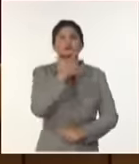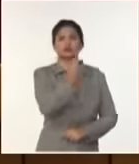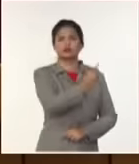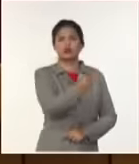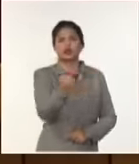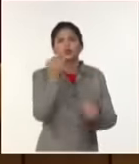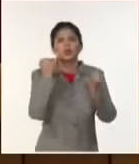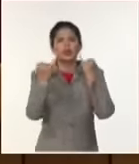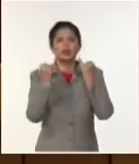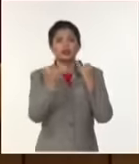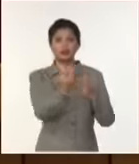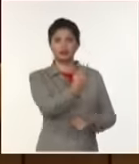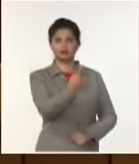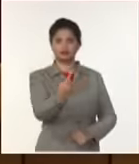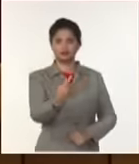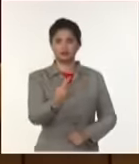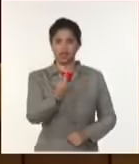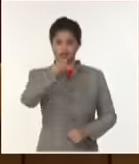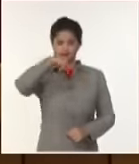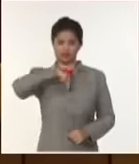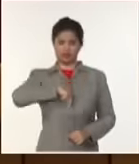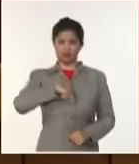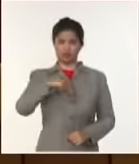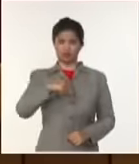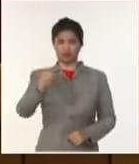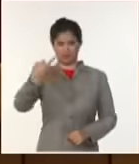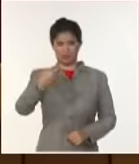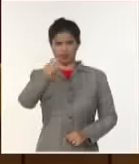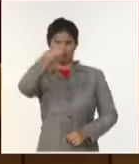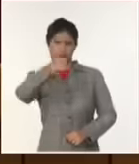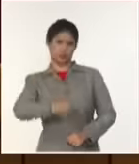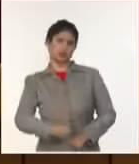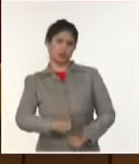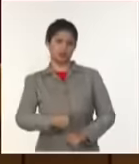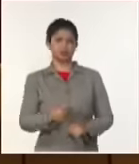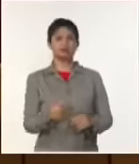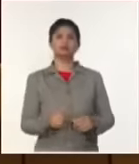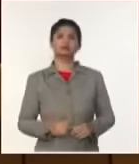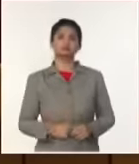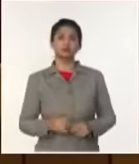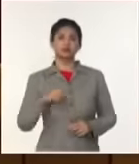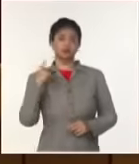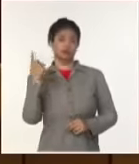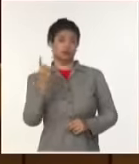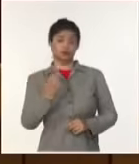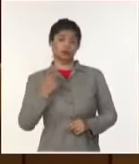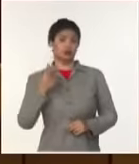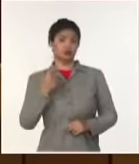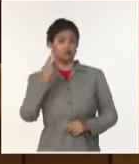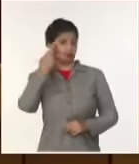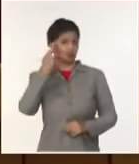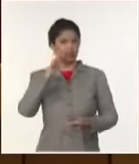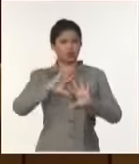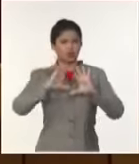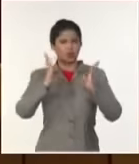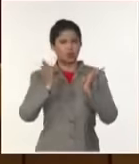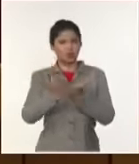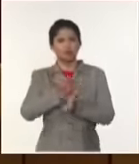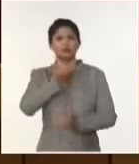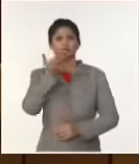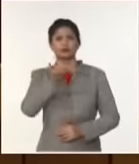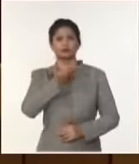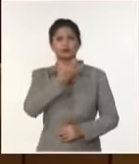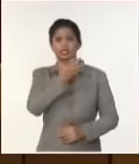cual. Desde esa verdad fidelista, podemos sentir orgullo desde hace ya mucho tiempo por la inmensidad y